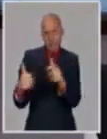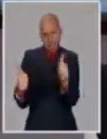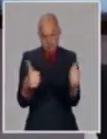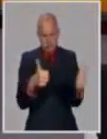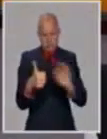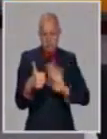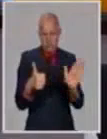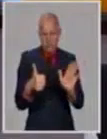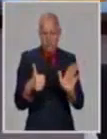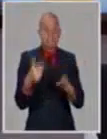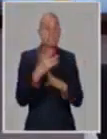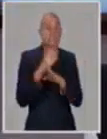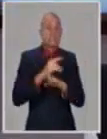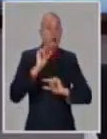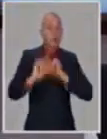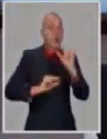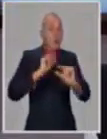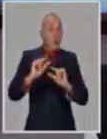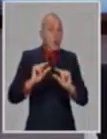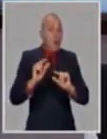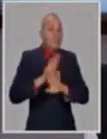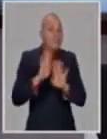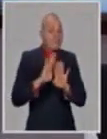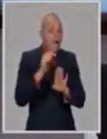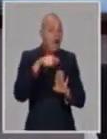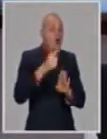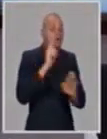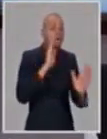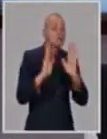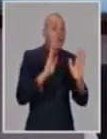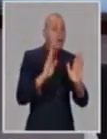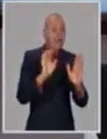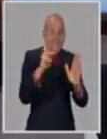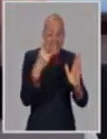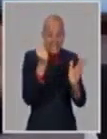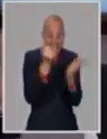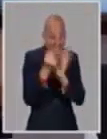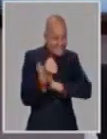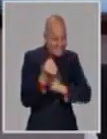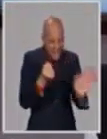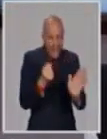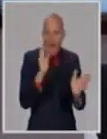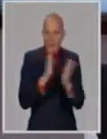de que realmente, porque es para lo que estamos trabajando, para que una vez que concluyan los estudios, poder disponer de muchas